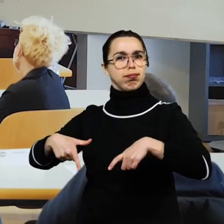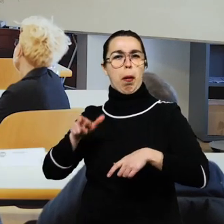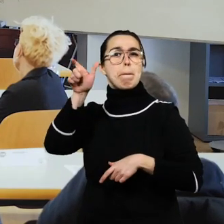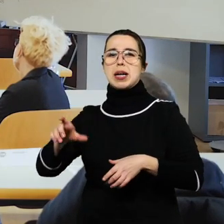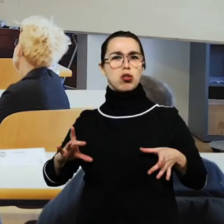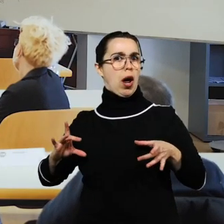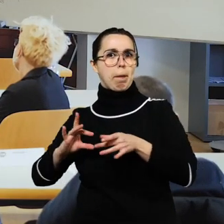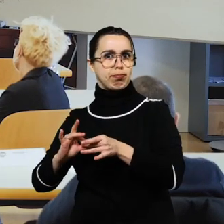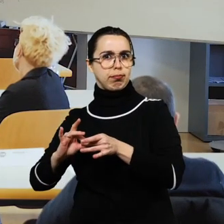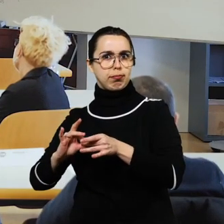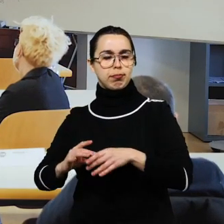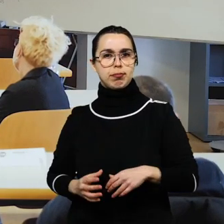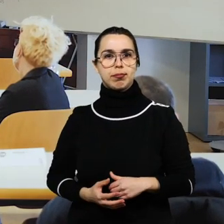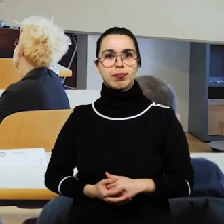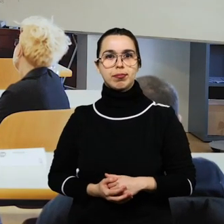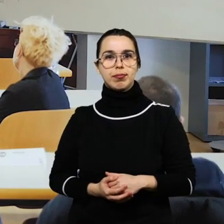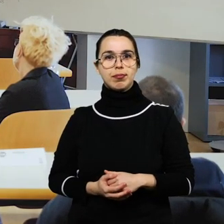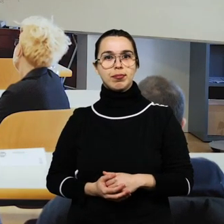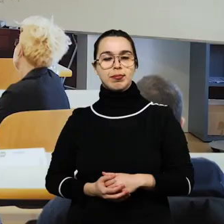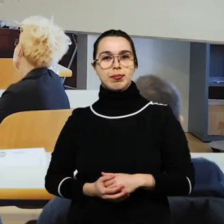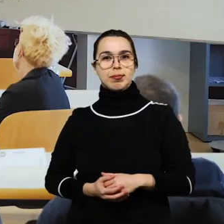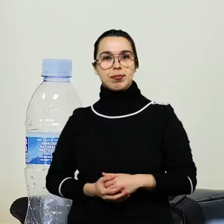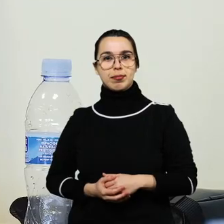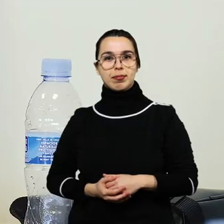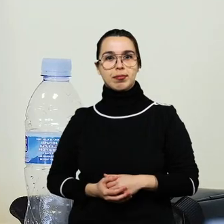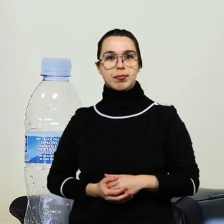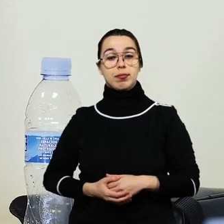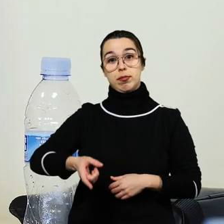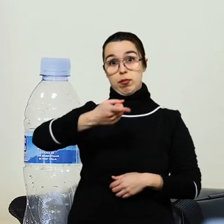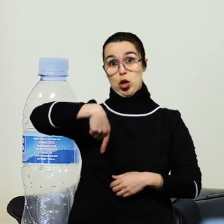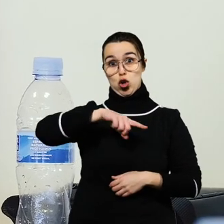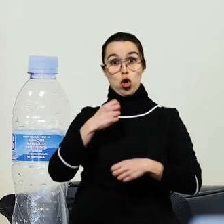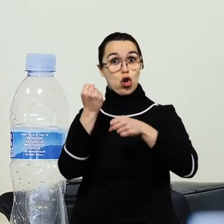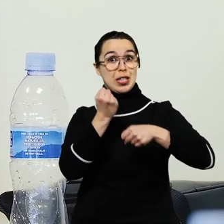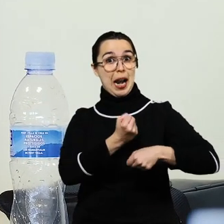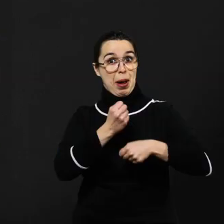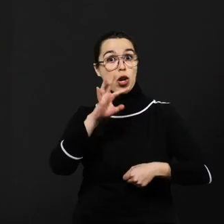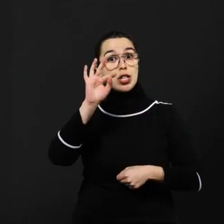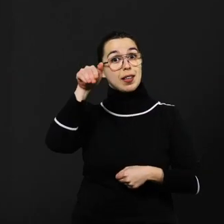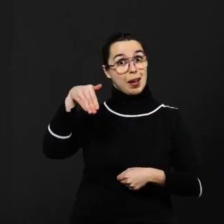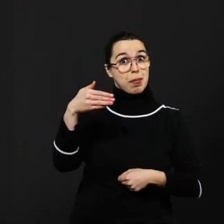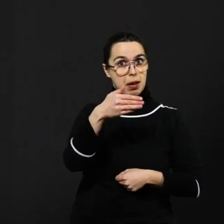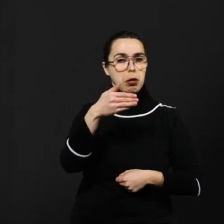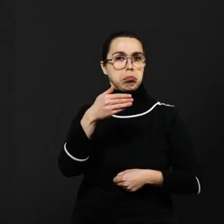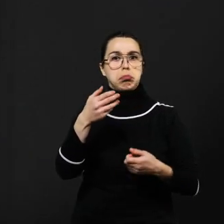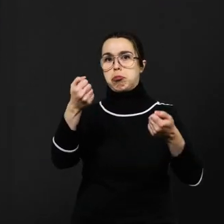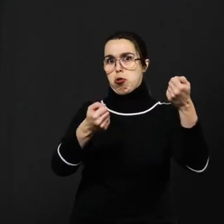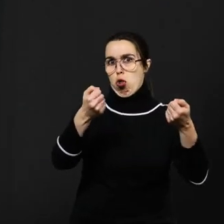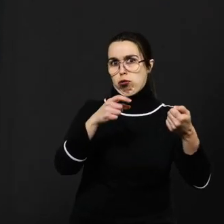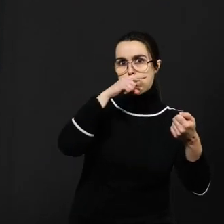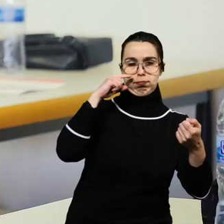si representamos una silla, es parte de su espacio vital. Los conductores y las conductoras de